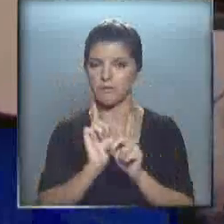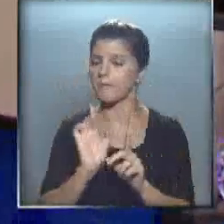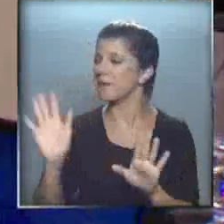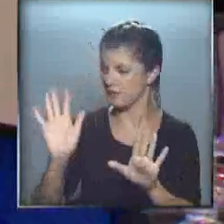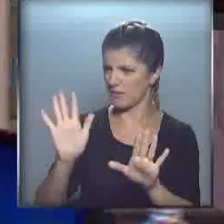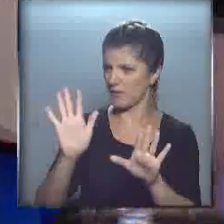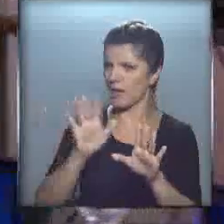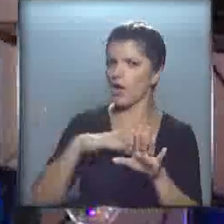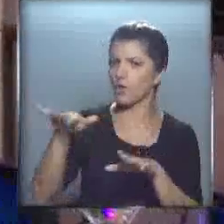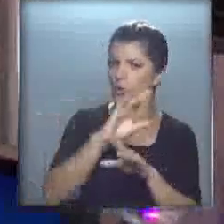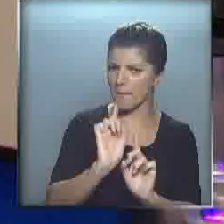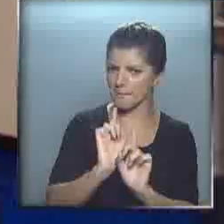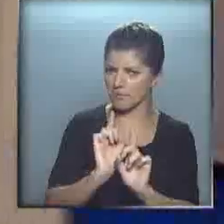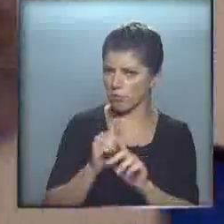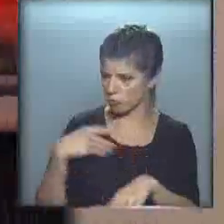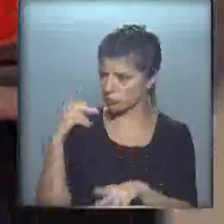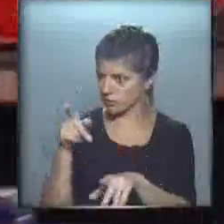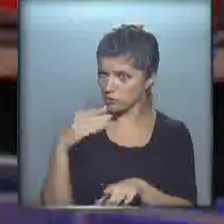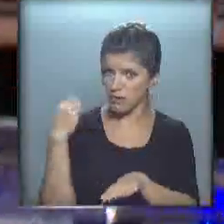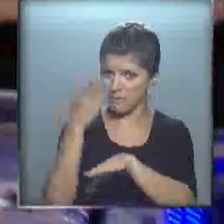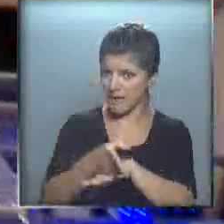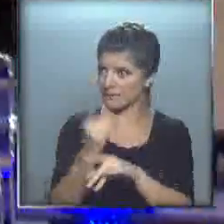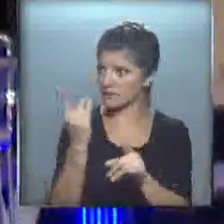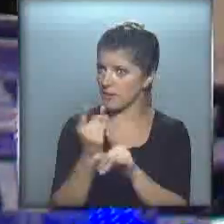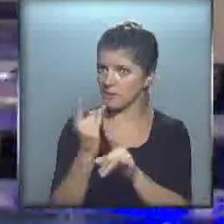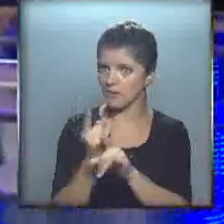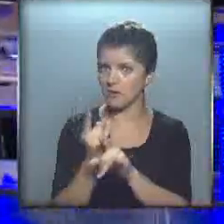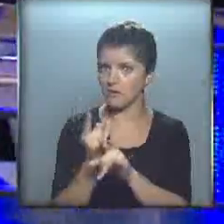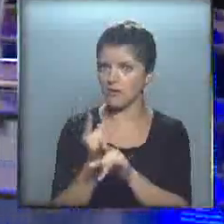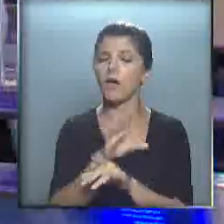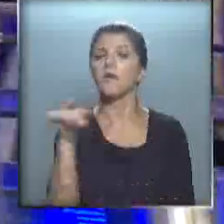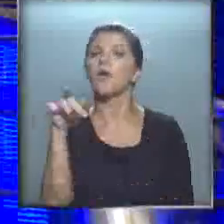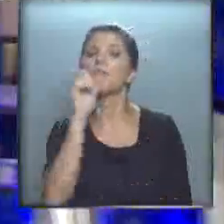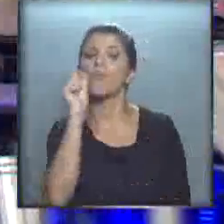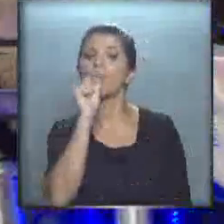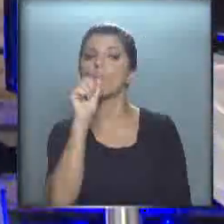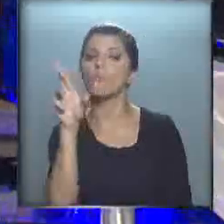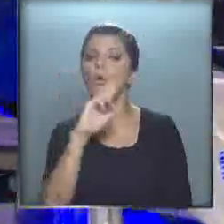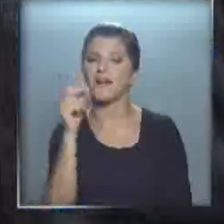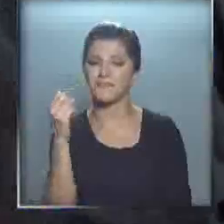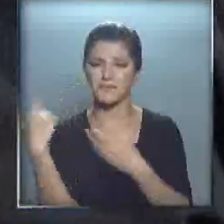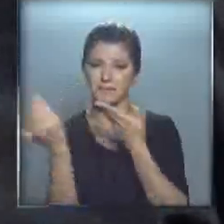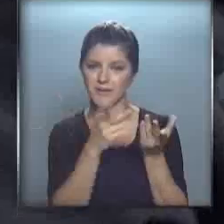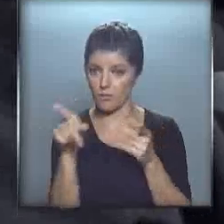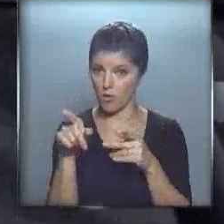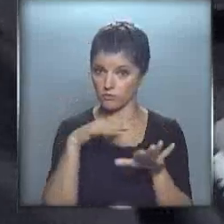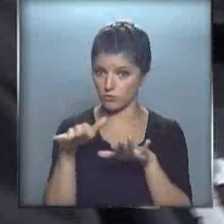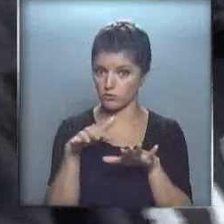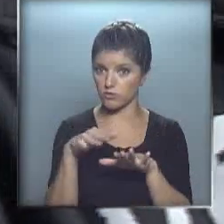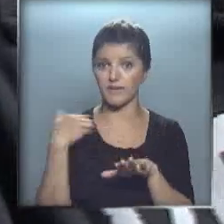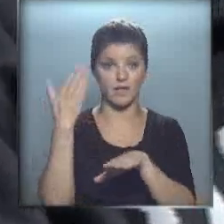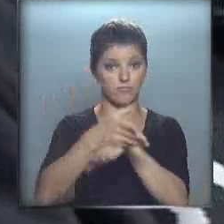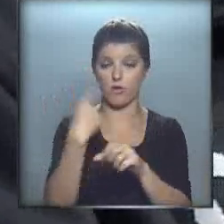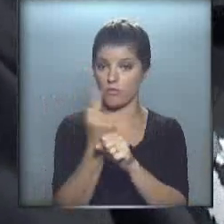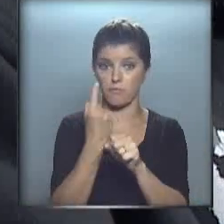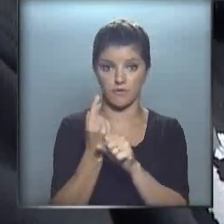van asiduamente? ¿Pasa eso? A ver, ¿quién tiene el micrófono acá? Señorita, bienvenida. Hola, ¿qué tal? ¿Te pasó eso de que no puedas entrar a